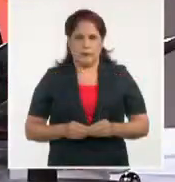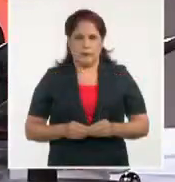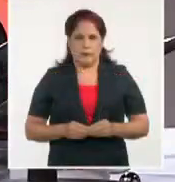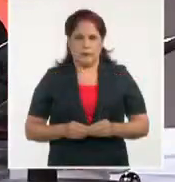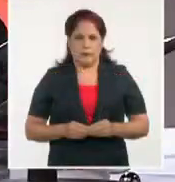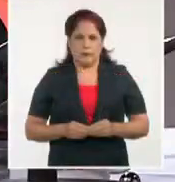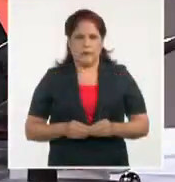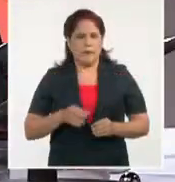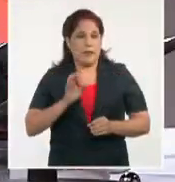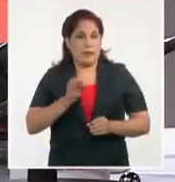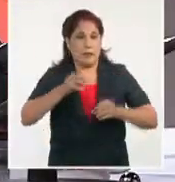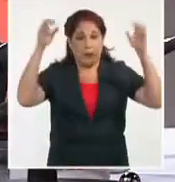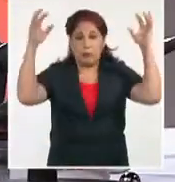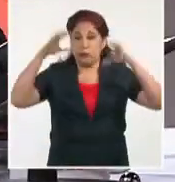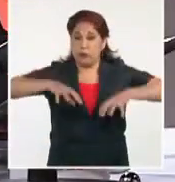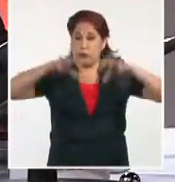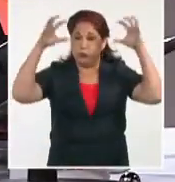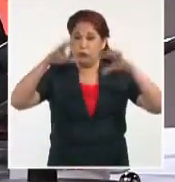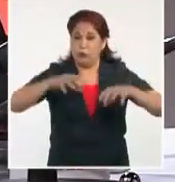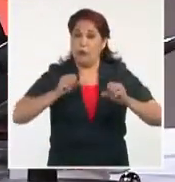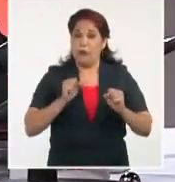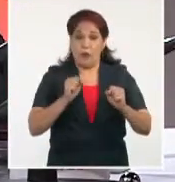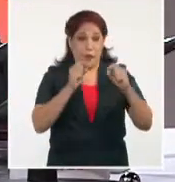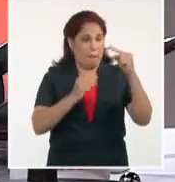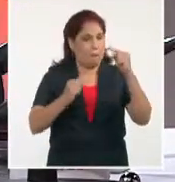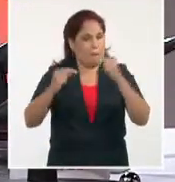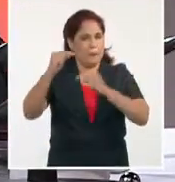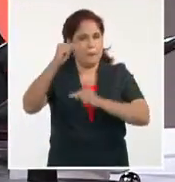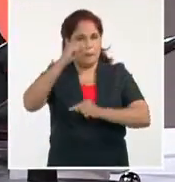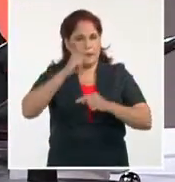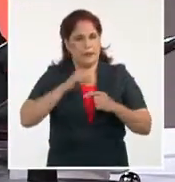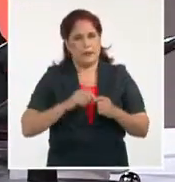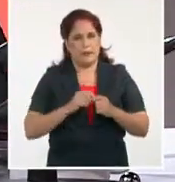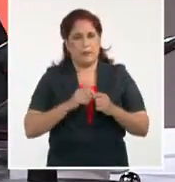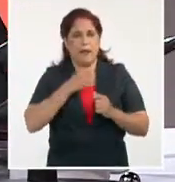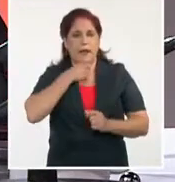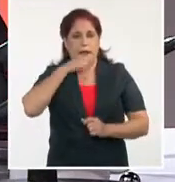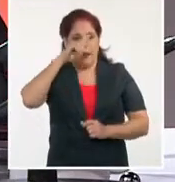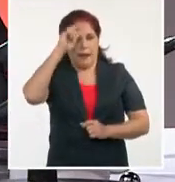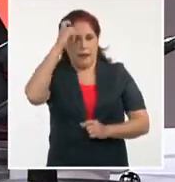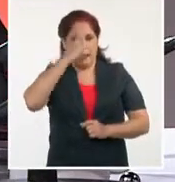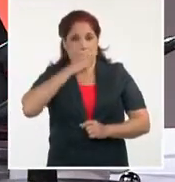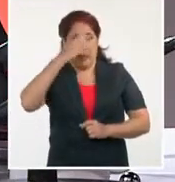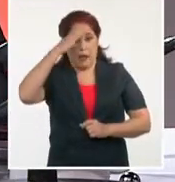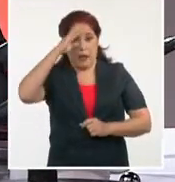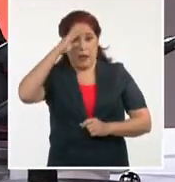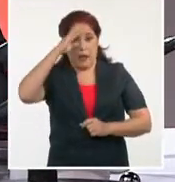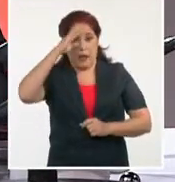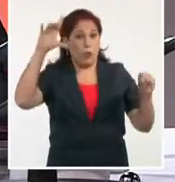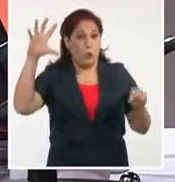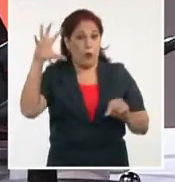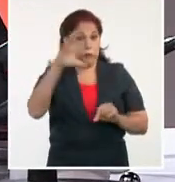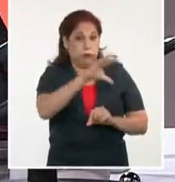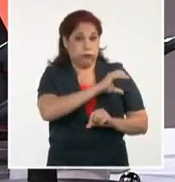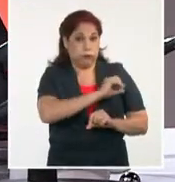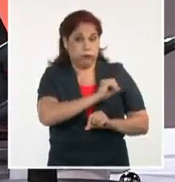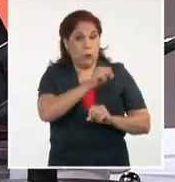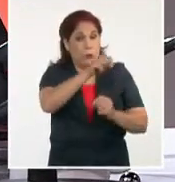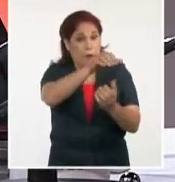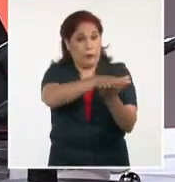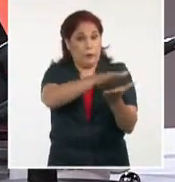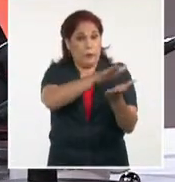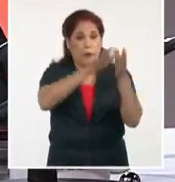Bueno, y como la lluvia fue el elemento fundamental de Elsa a su paso por el territorio nacional, acumulados